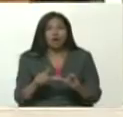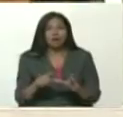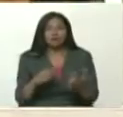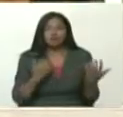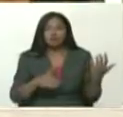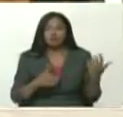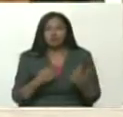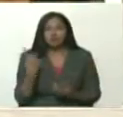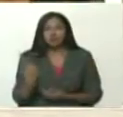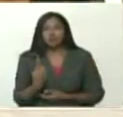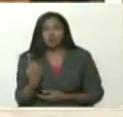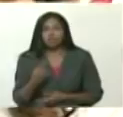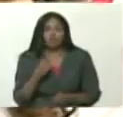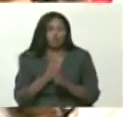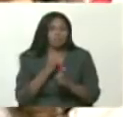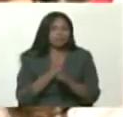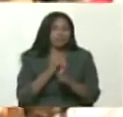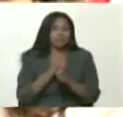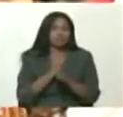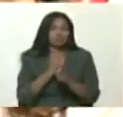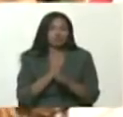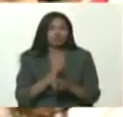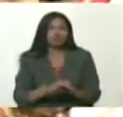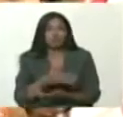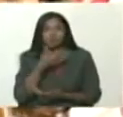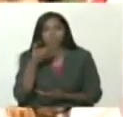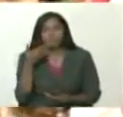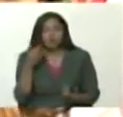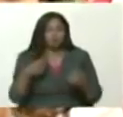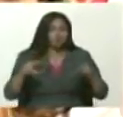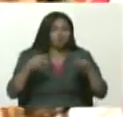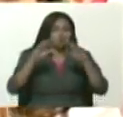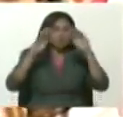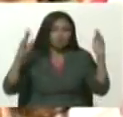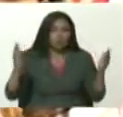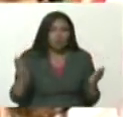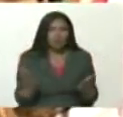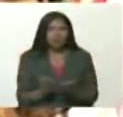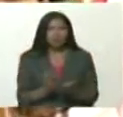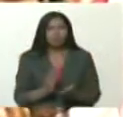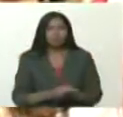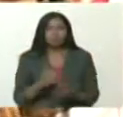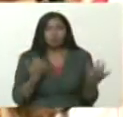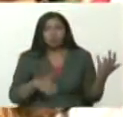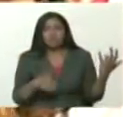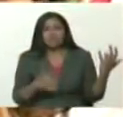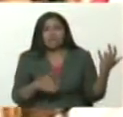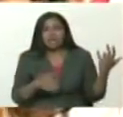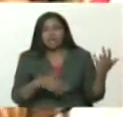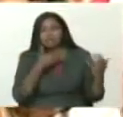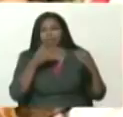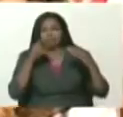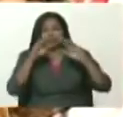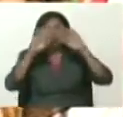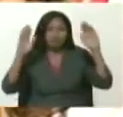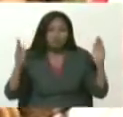solista, compitiendo con los mejores músicos del mundo, con los mejores guitarristas del mundo.